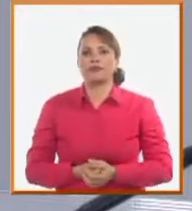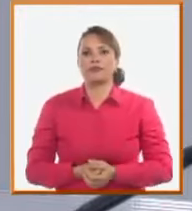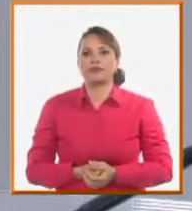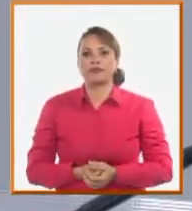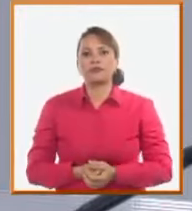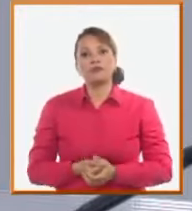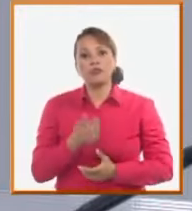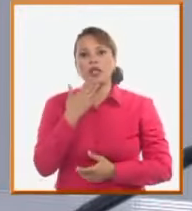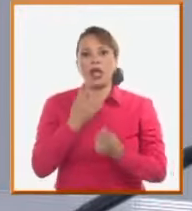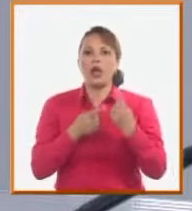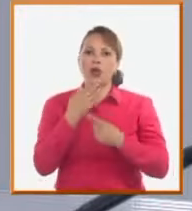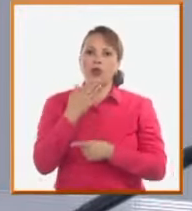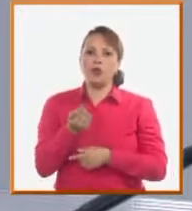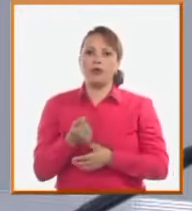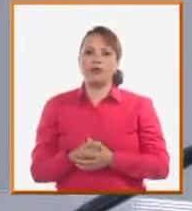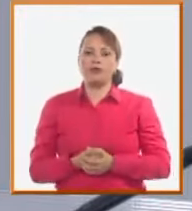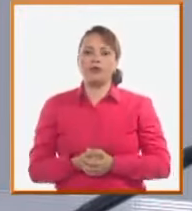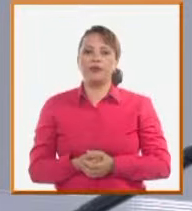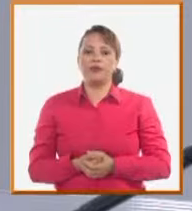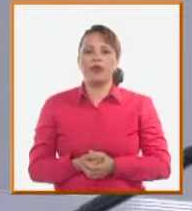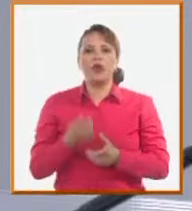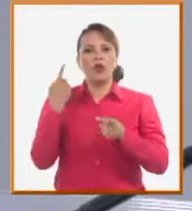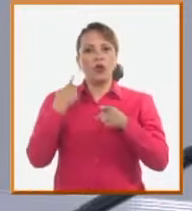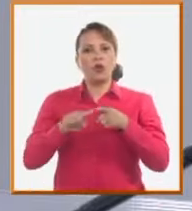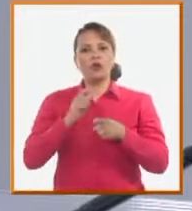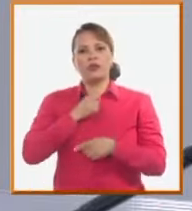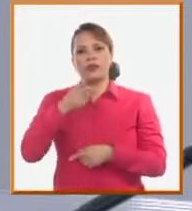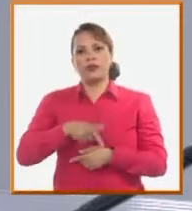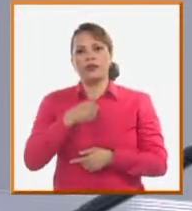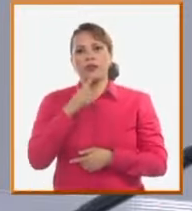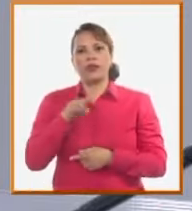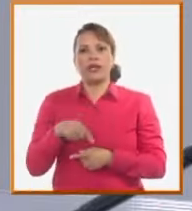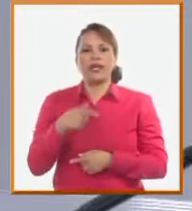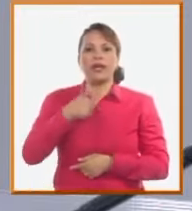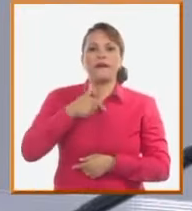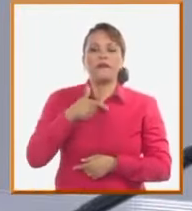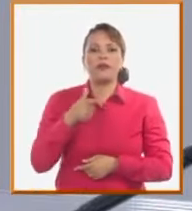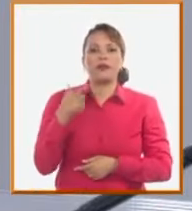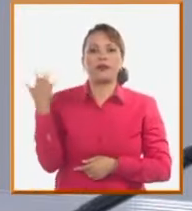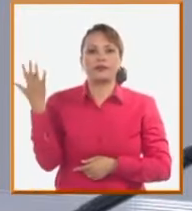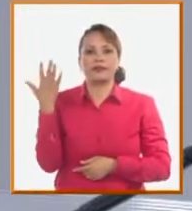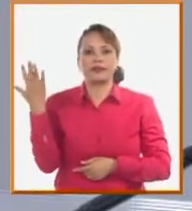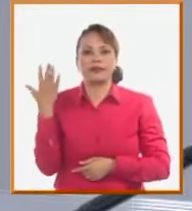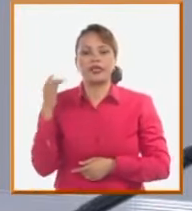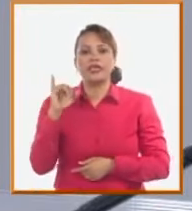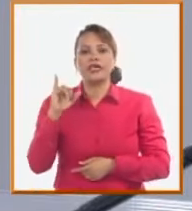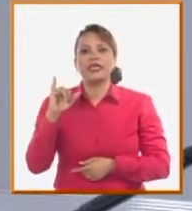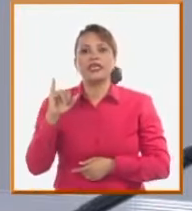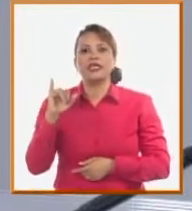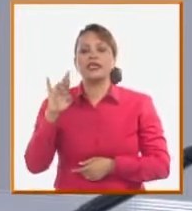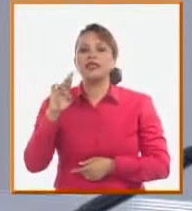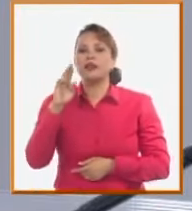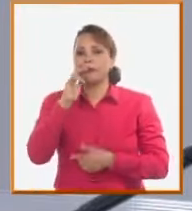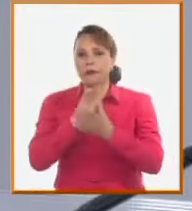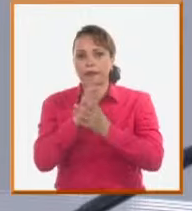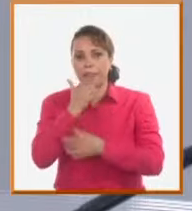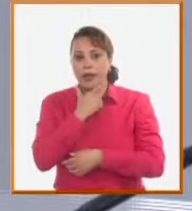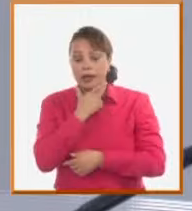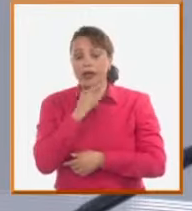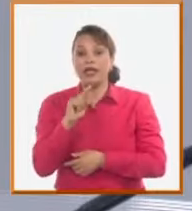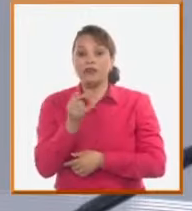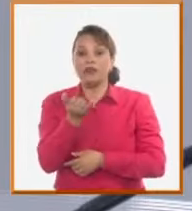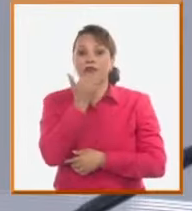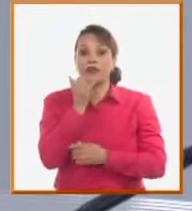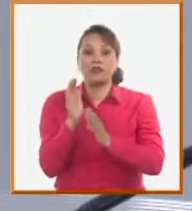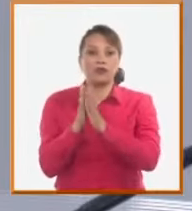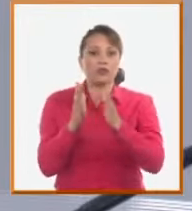Otro ejemplo que pudiéramos decir, por ejemplo, cuando ocurrió el huracán Irma, que afectó toda la parte norte del territorio nacional, que